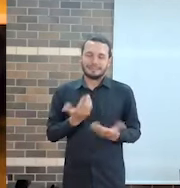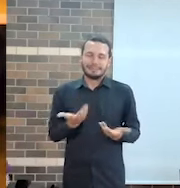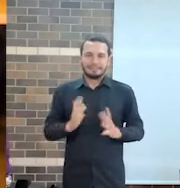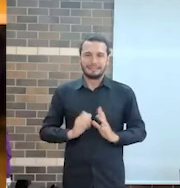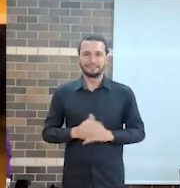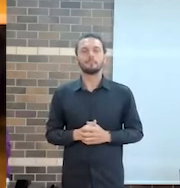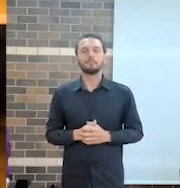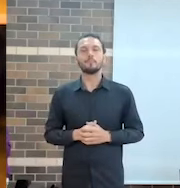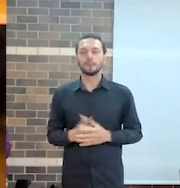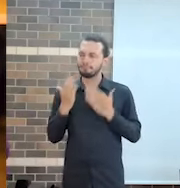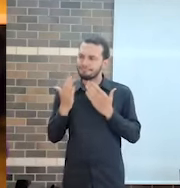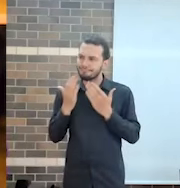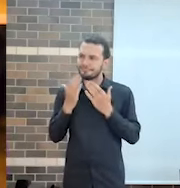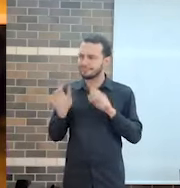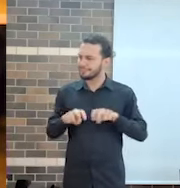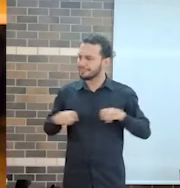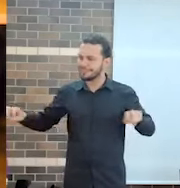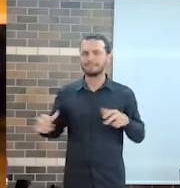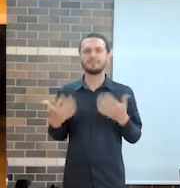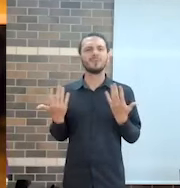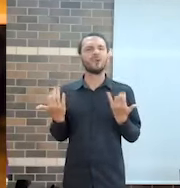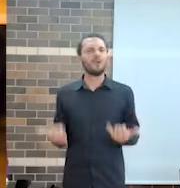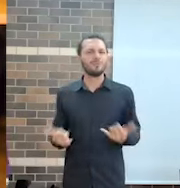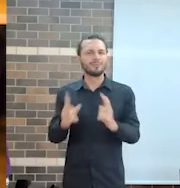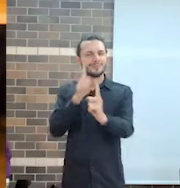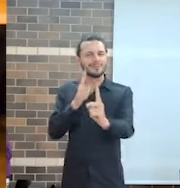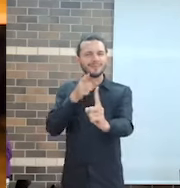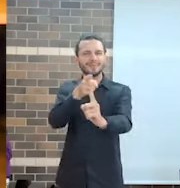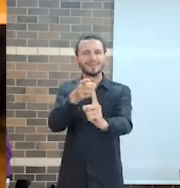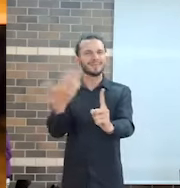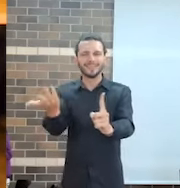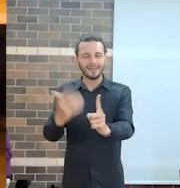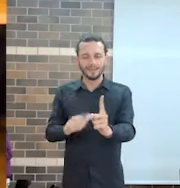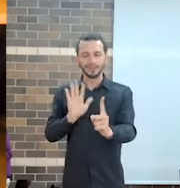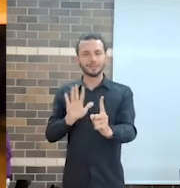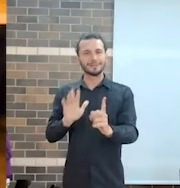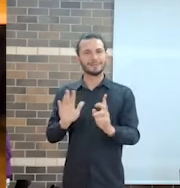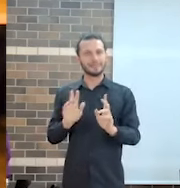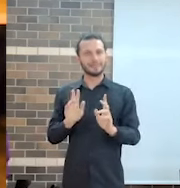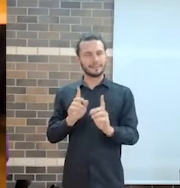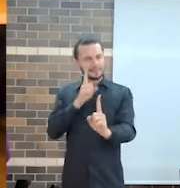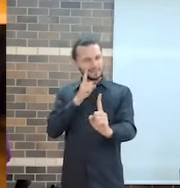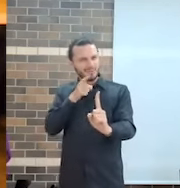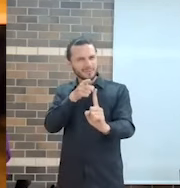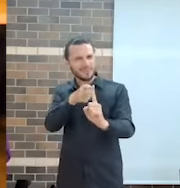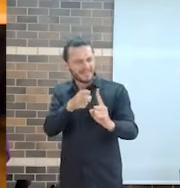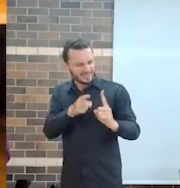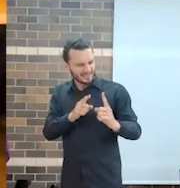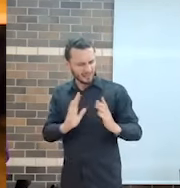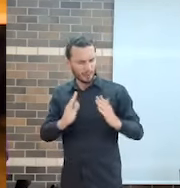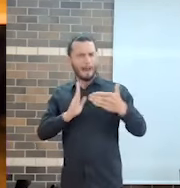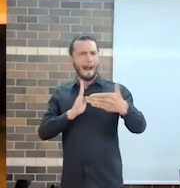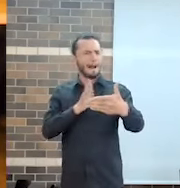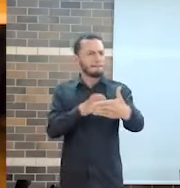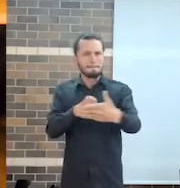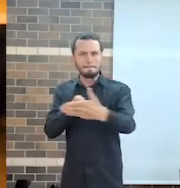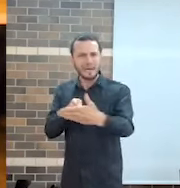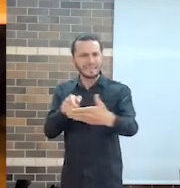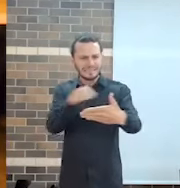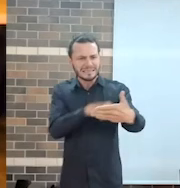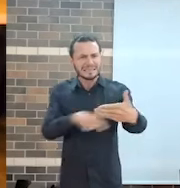espacio, que el objetivo es caminar en esto de las barreras epistémicas, analizarlas y